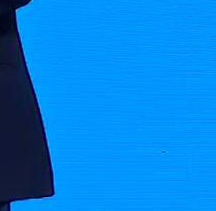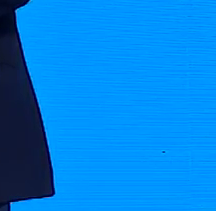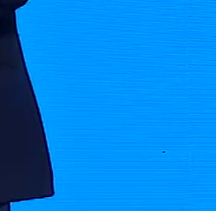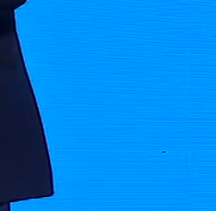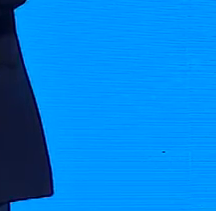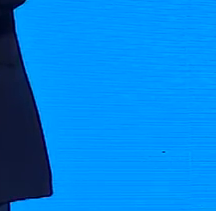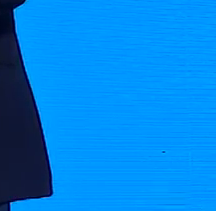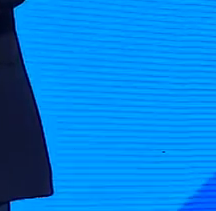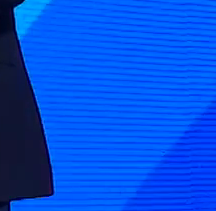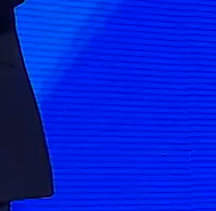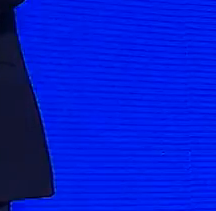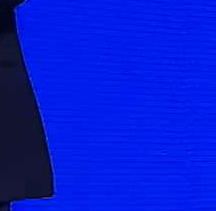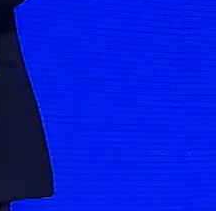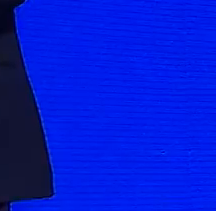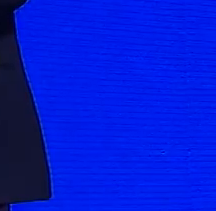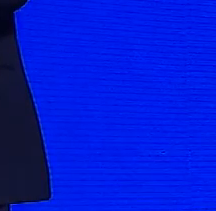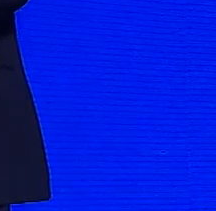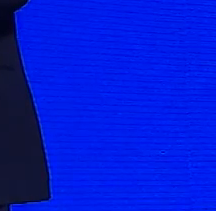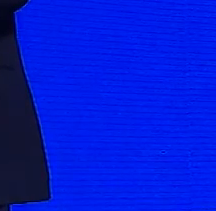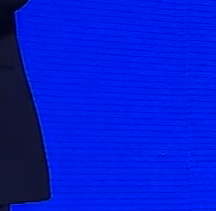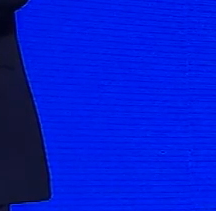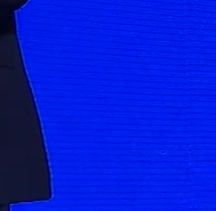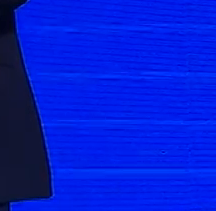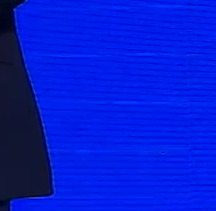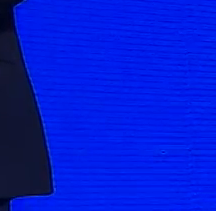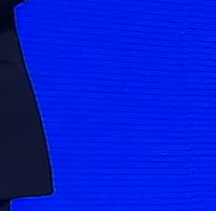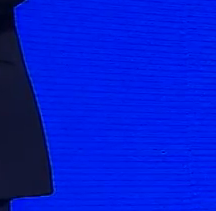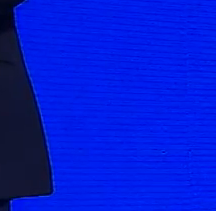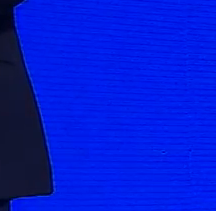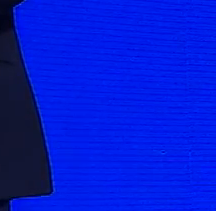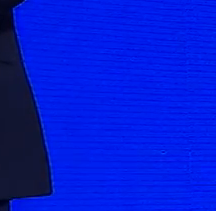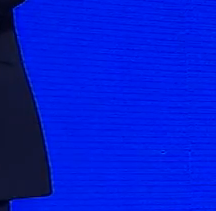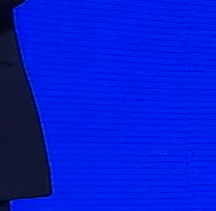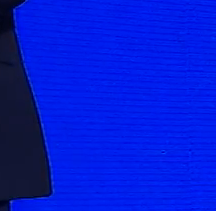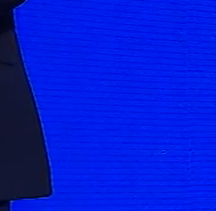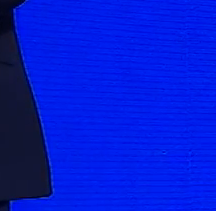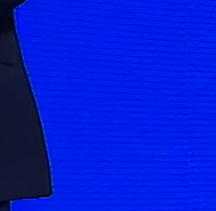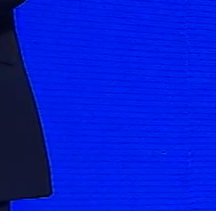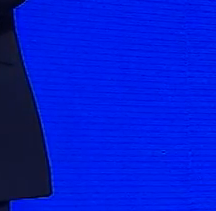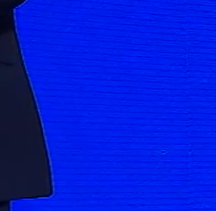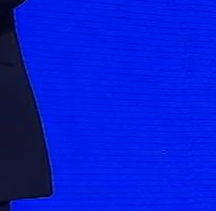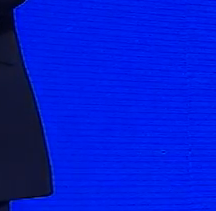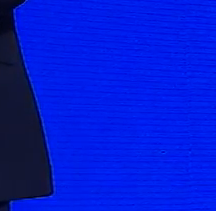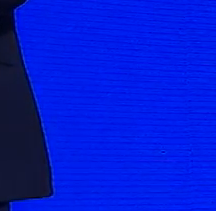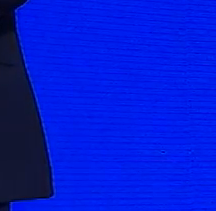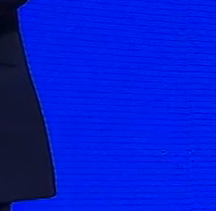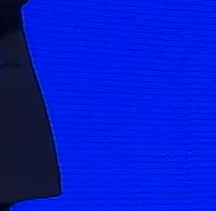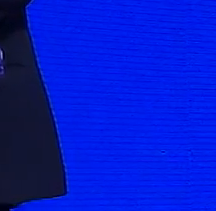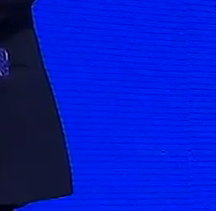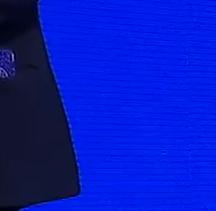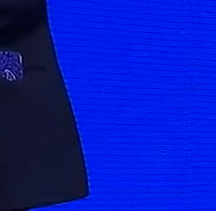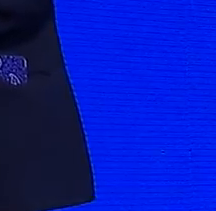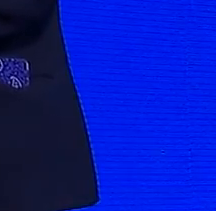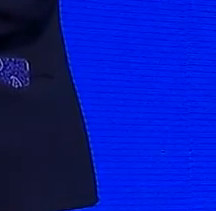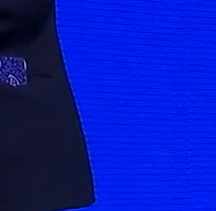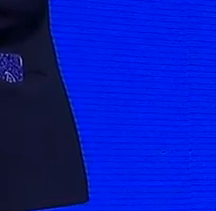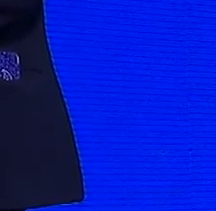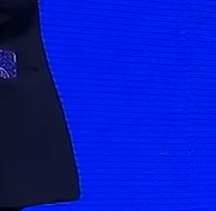a un enorme número de científicos, intelectuales y artistas provenientes de las más variadas disciplinas y de todos los rincones del